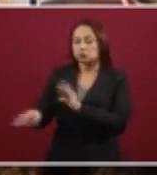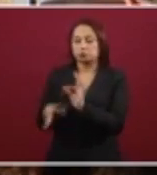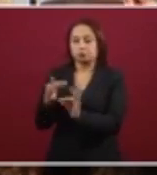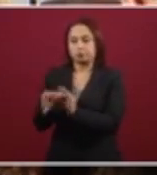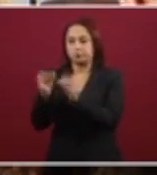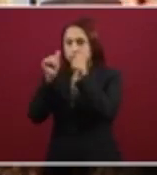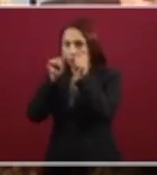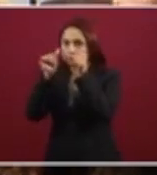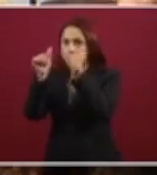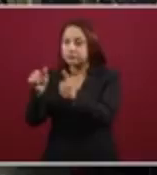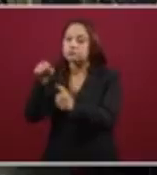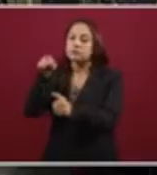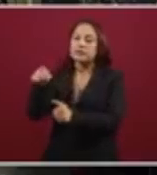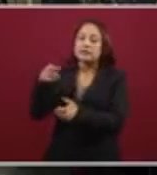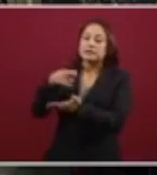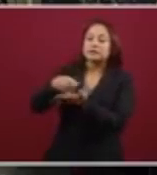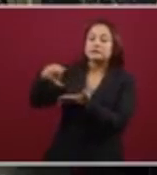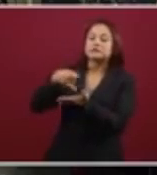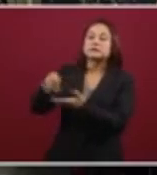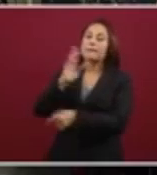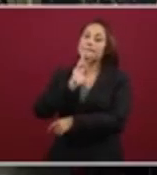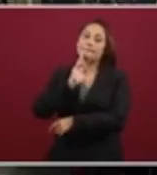mejora de sus cosechas. Señor.